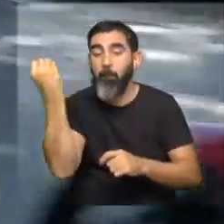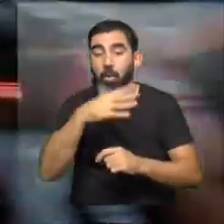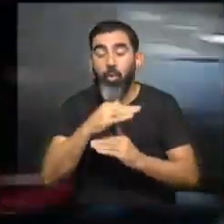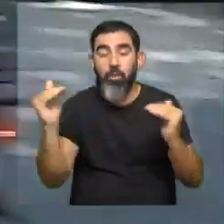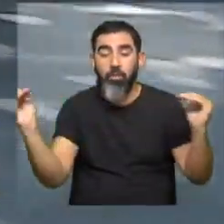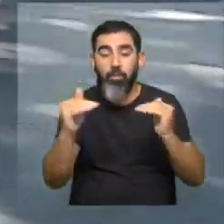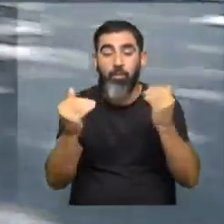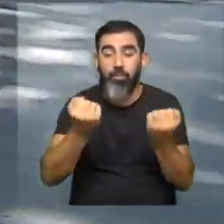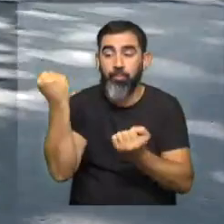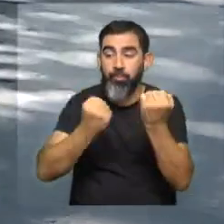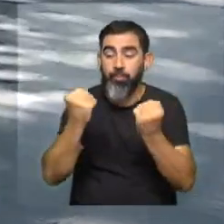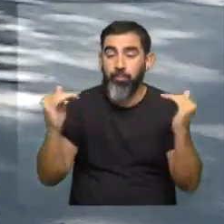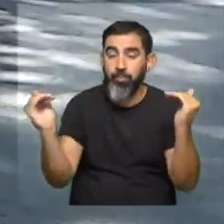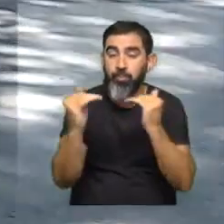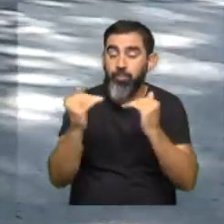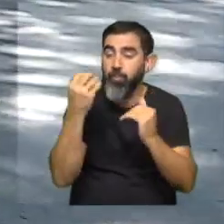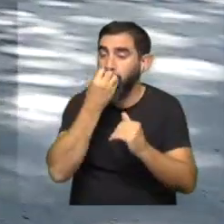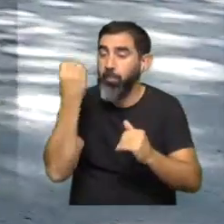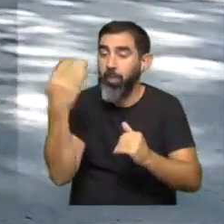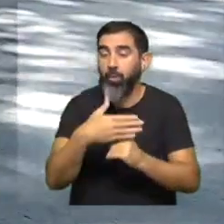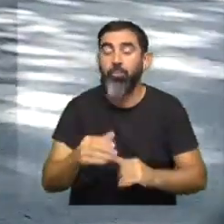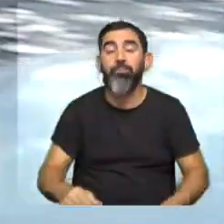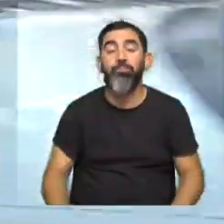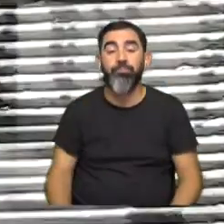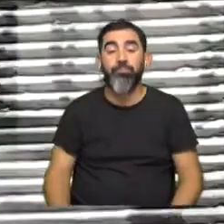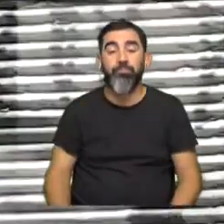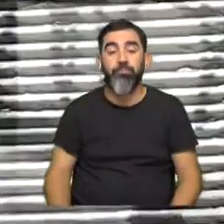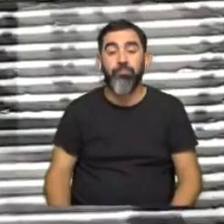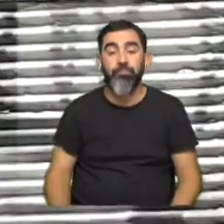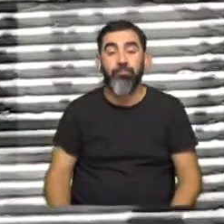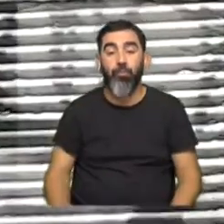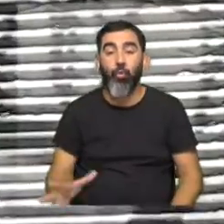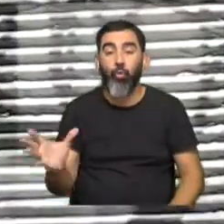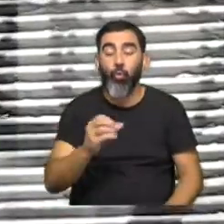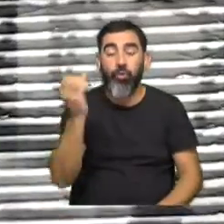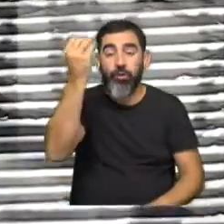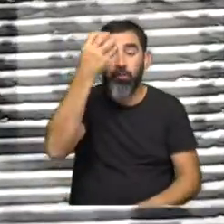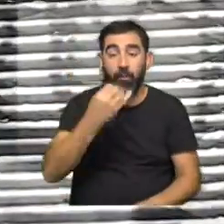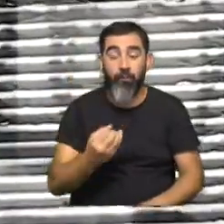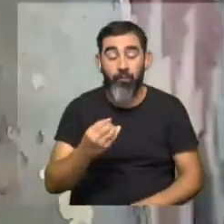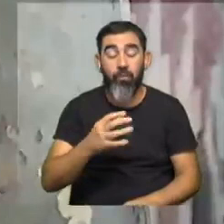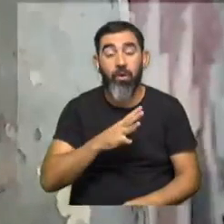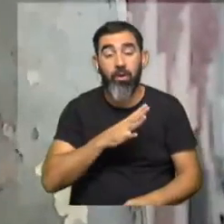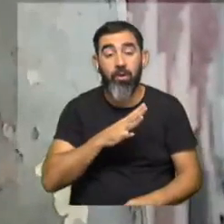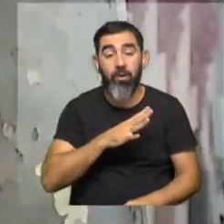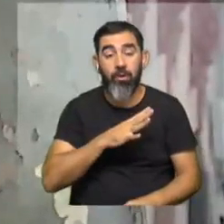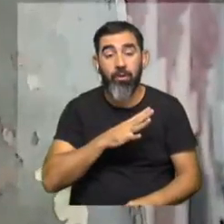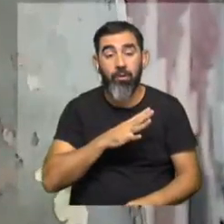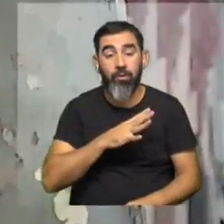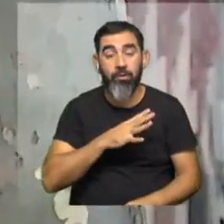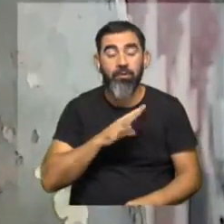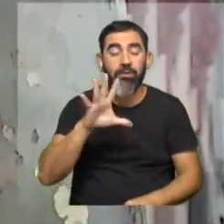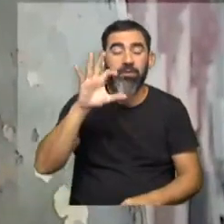flujo, ¿verdad?, del tránsito en Montevideo. De todos estos semáforos tenemos más